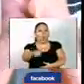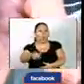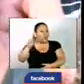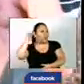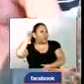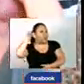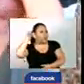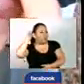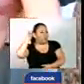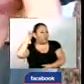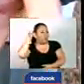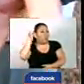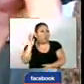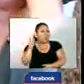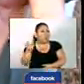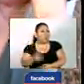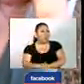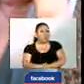de algún